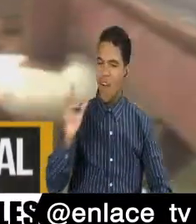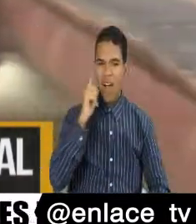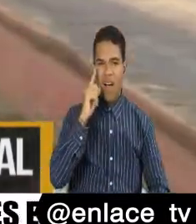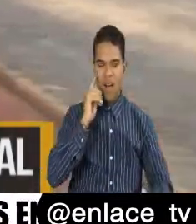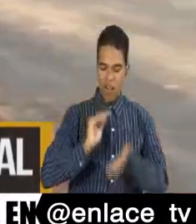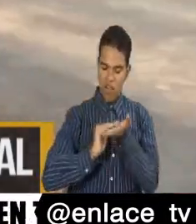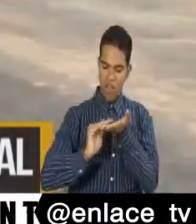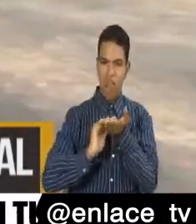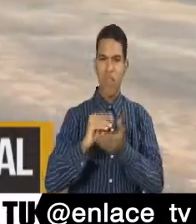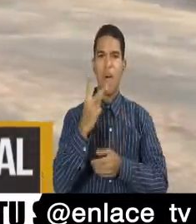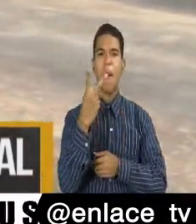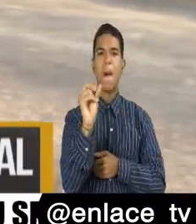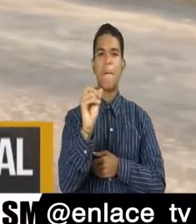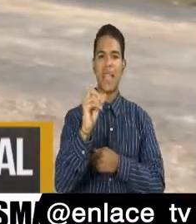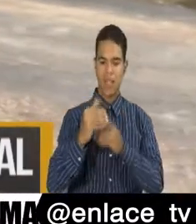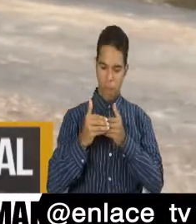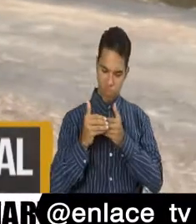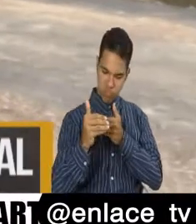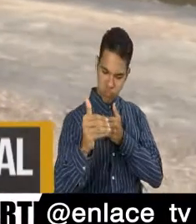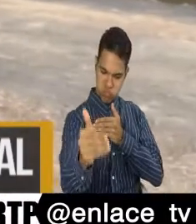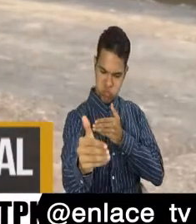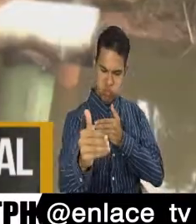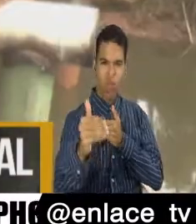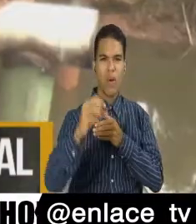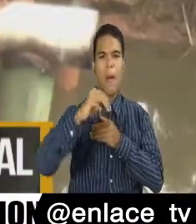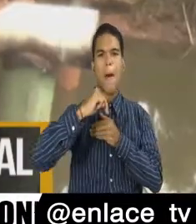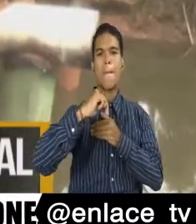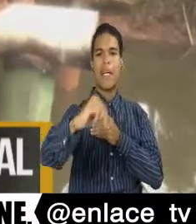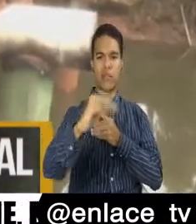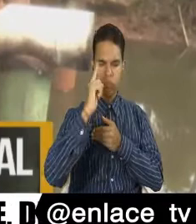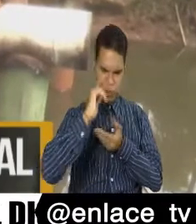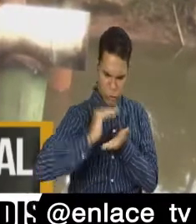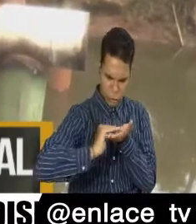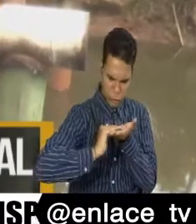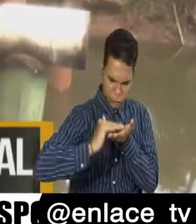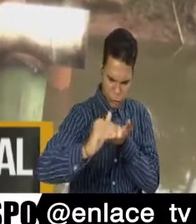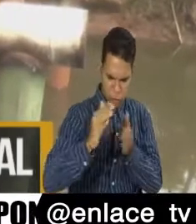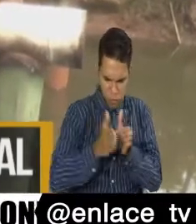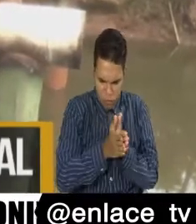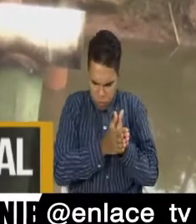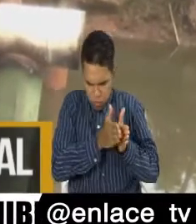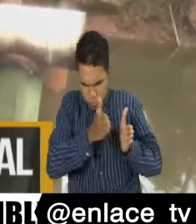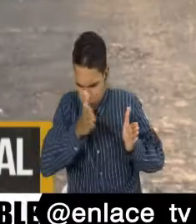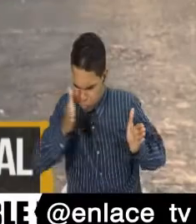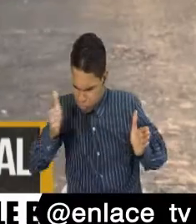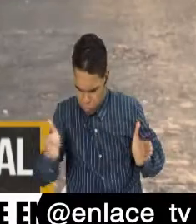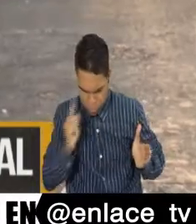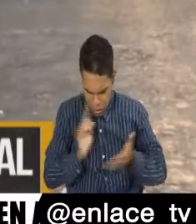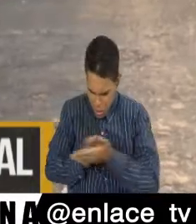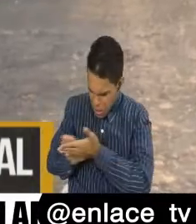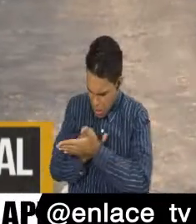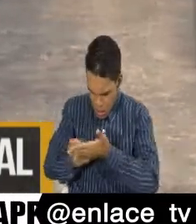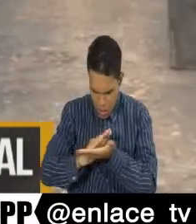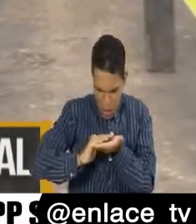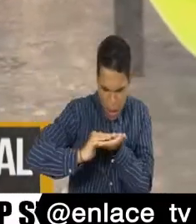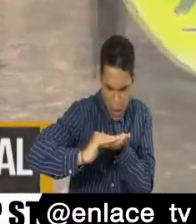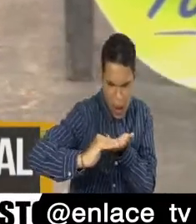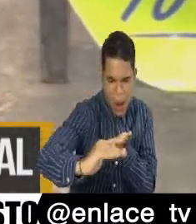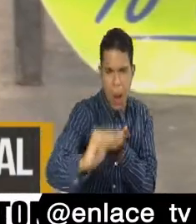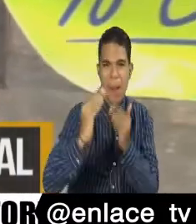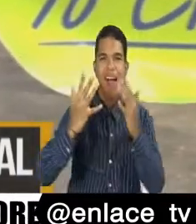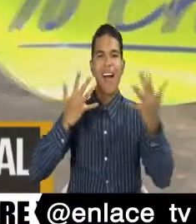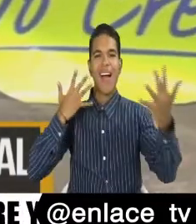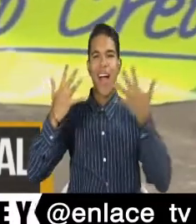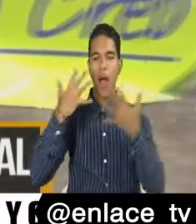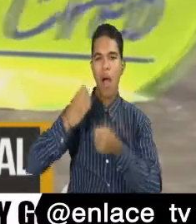por 290 de ancho y que atraviesa el caño La Cira, permitirá a productores y agricultores del sector dignificar y